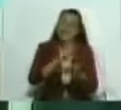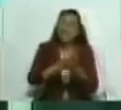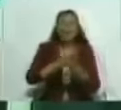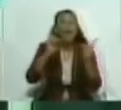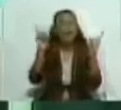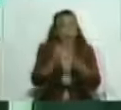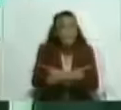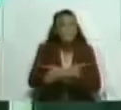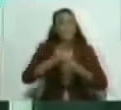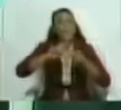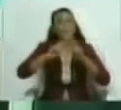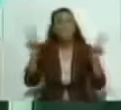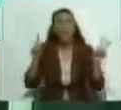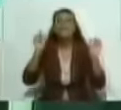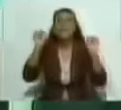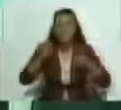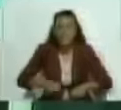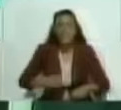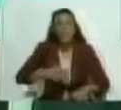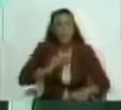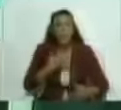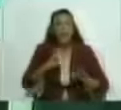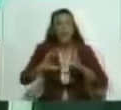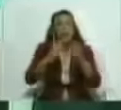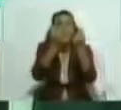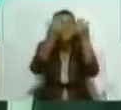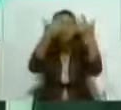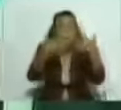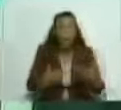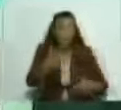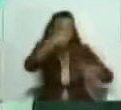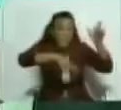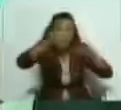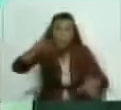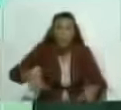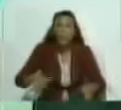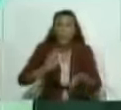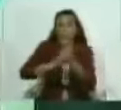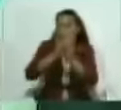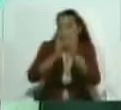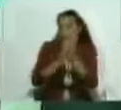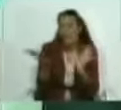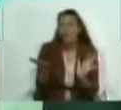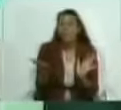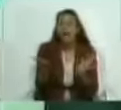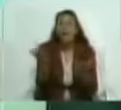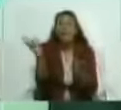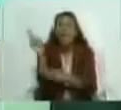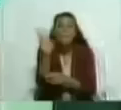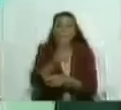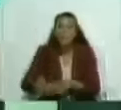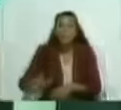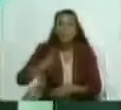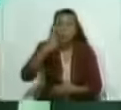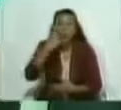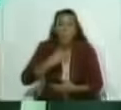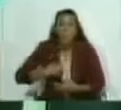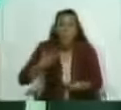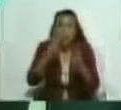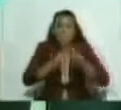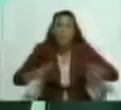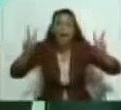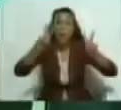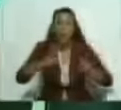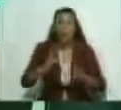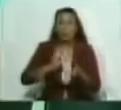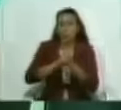puede haber un cambio en paz, que podemos hablar de economía humana, que podemos hablar de la arepa, de la venezolanidad. La venezolanidad es nuestra